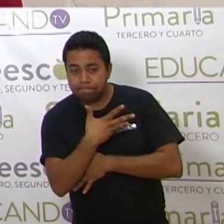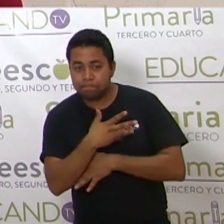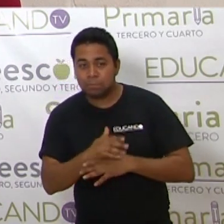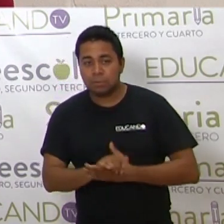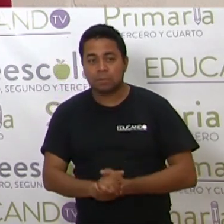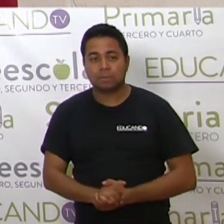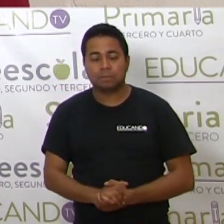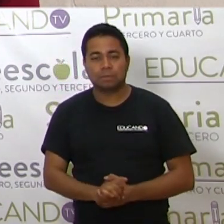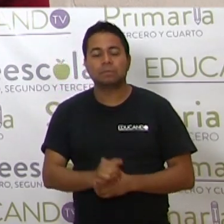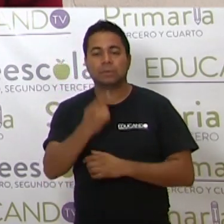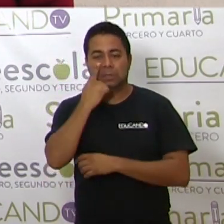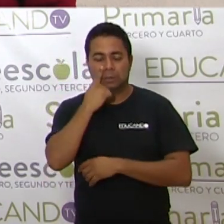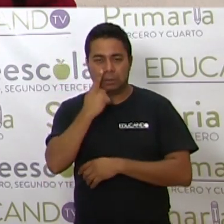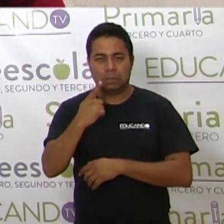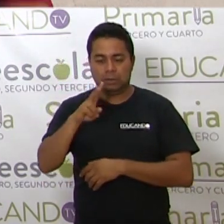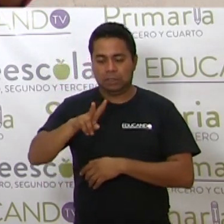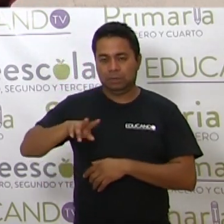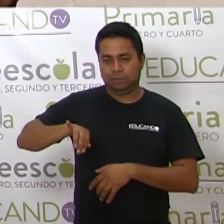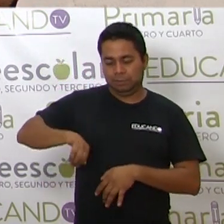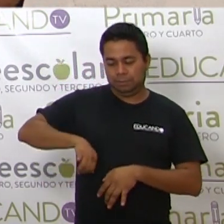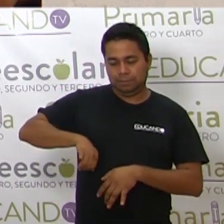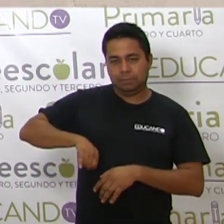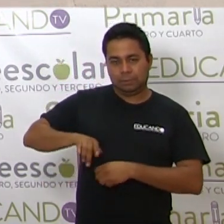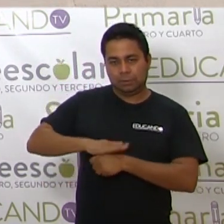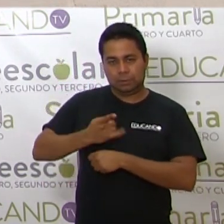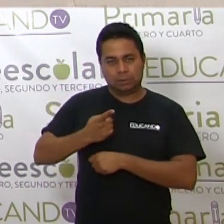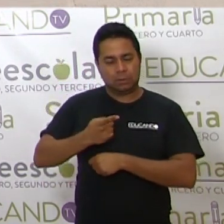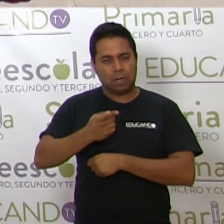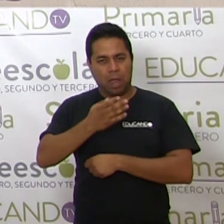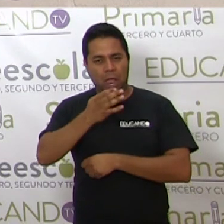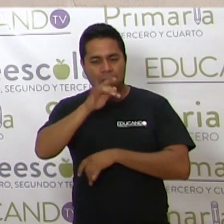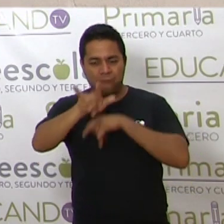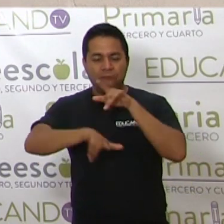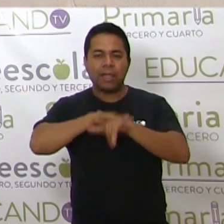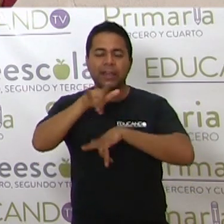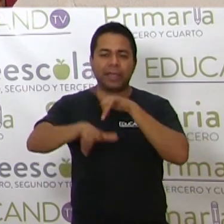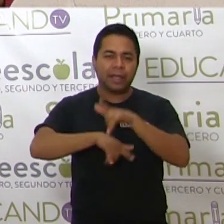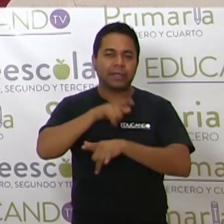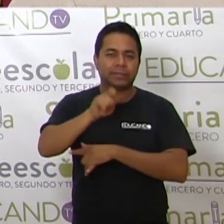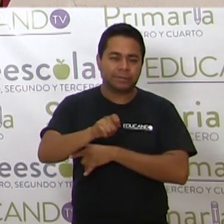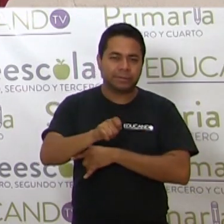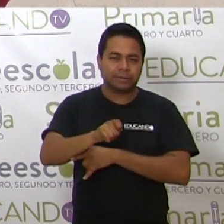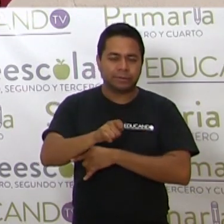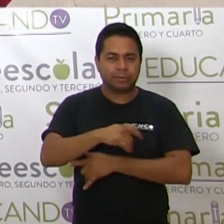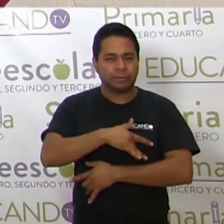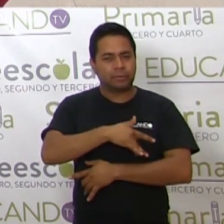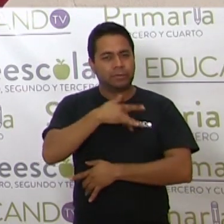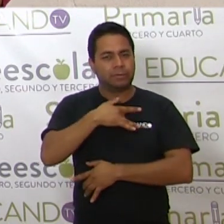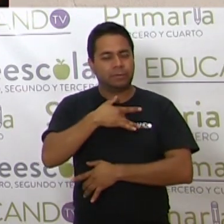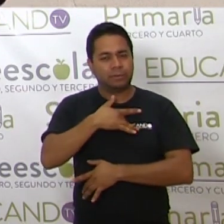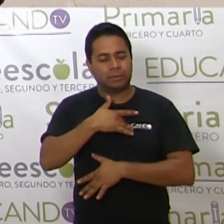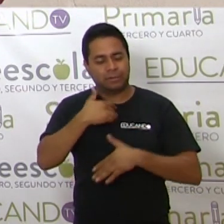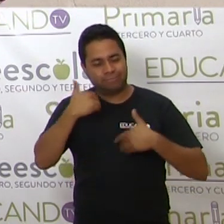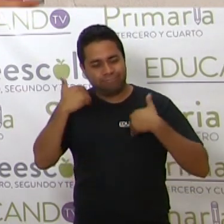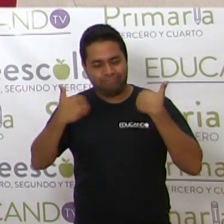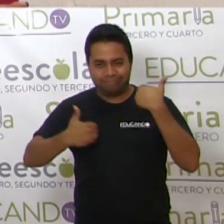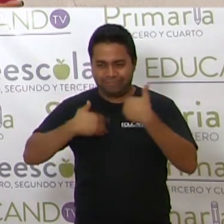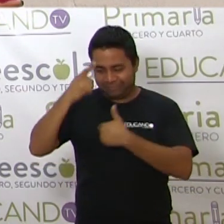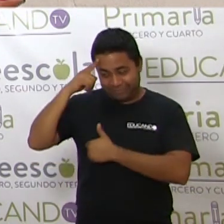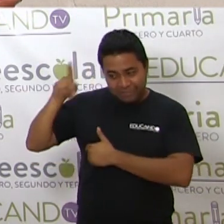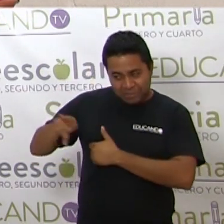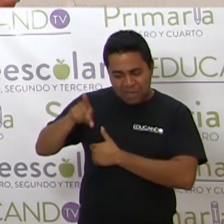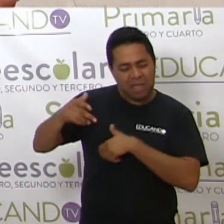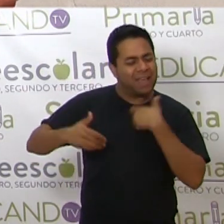gente que es muy interesante porque las fiestas las ferias perdón alegran a nuestra comunidad